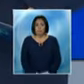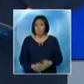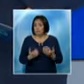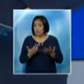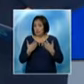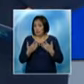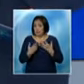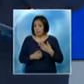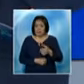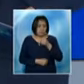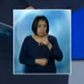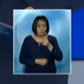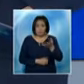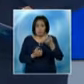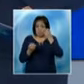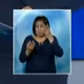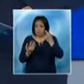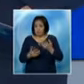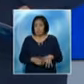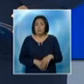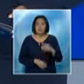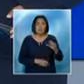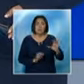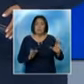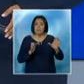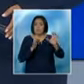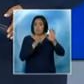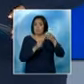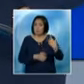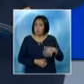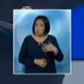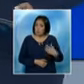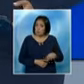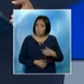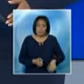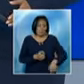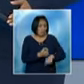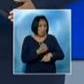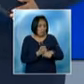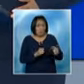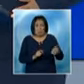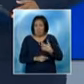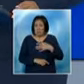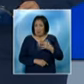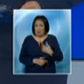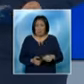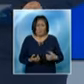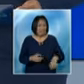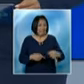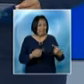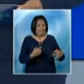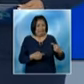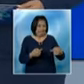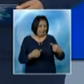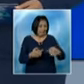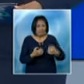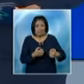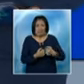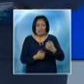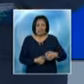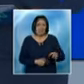Gracias a nuestros corresponsales, seguimos con la información desde Pasco, porque sigue la violencia en el fútbol amateur. Un partido de la Copa Perú terminó en una batalla campal